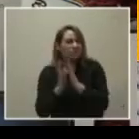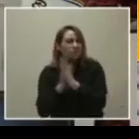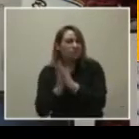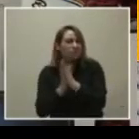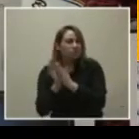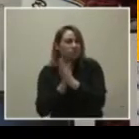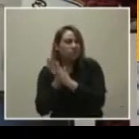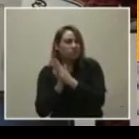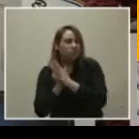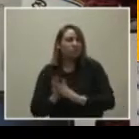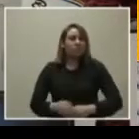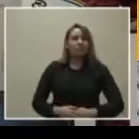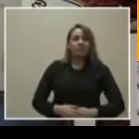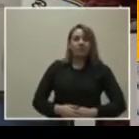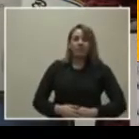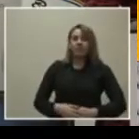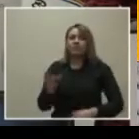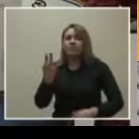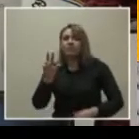No,